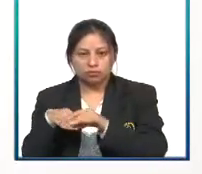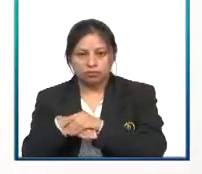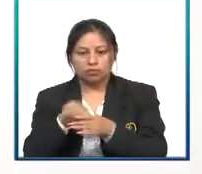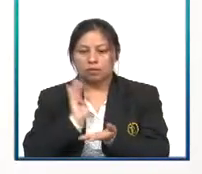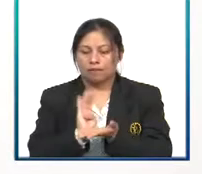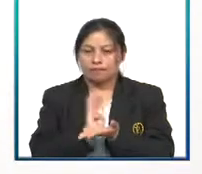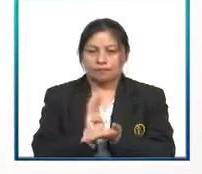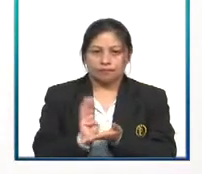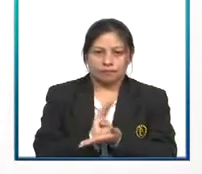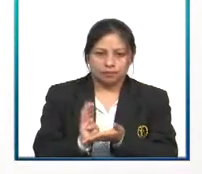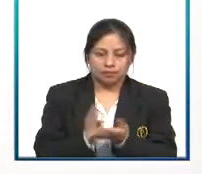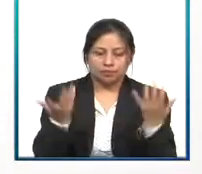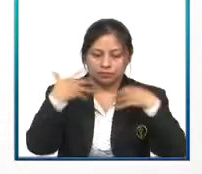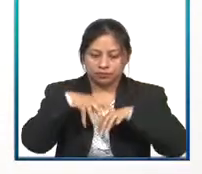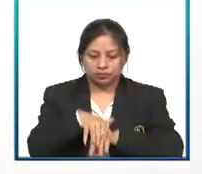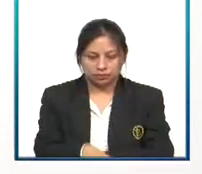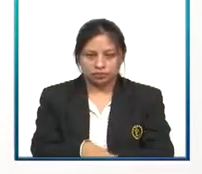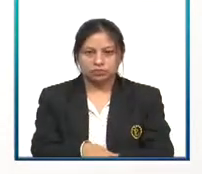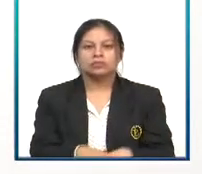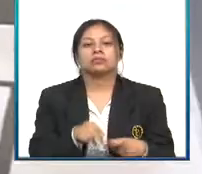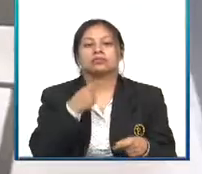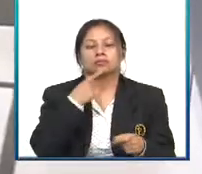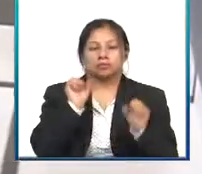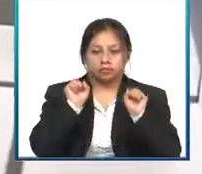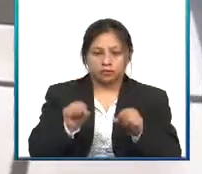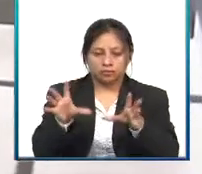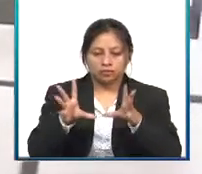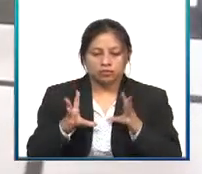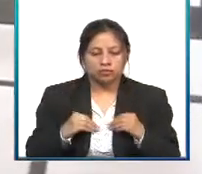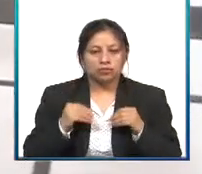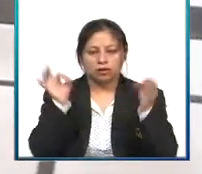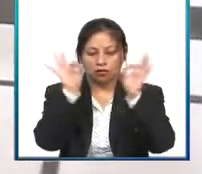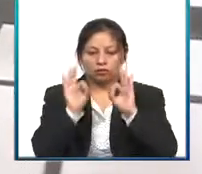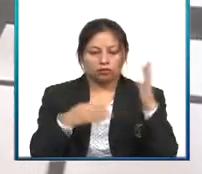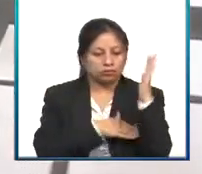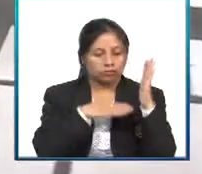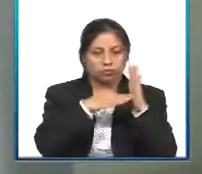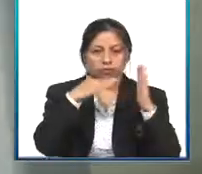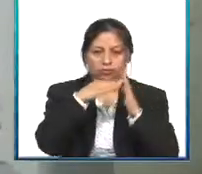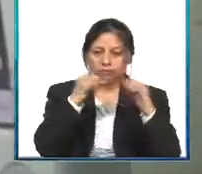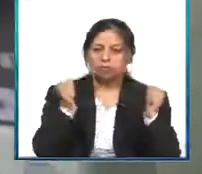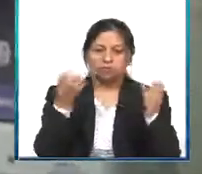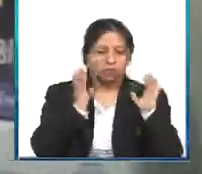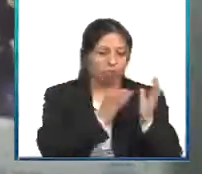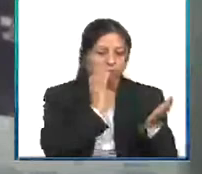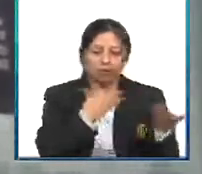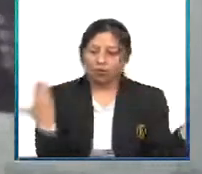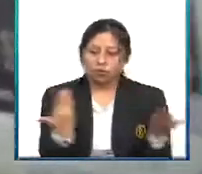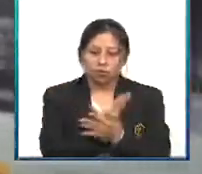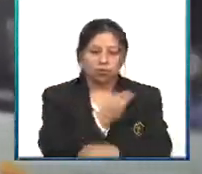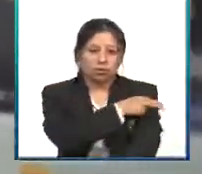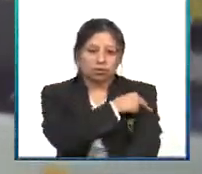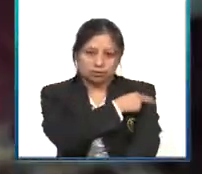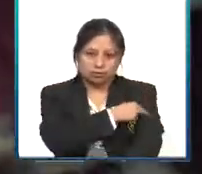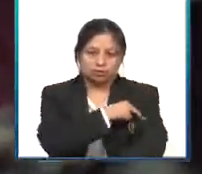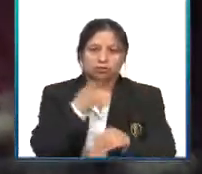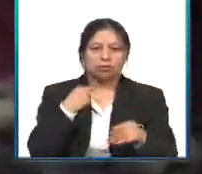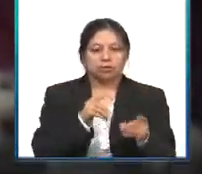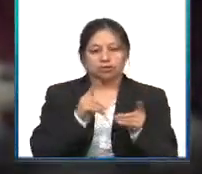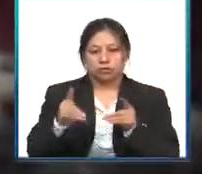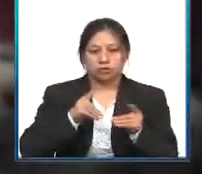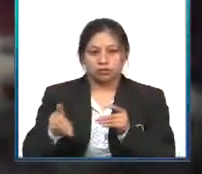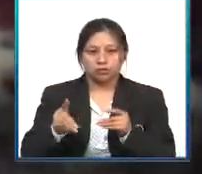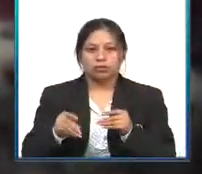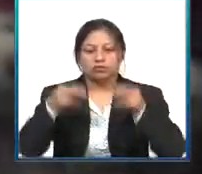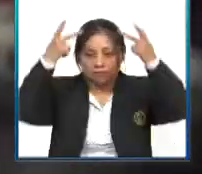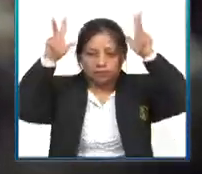Banco Centroamericano de Integración Económica, BCIE, permitirán el diseño, construcción y equipamiento de 3 nuevos hospitales nacionales en los departamentos